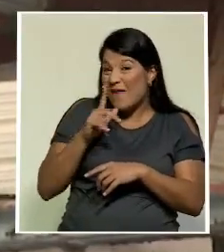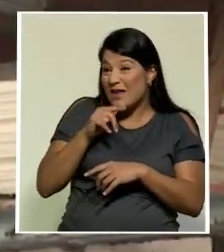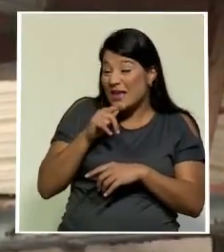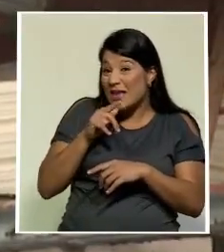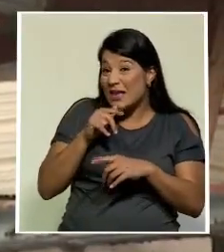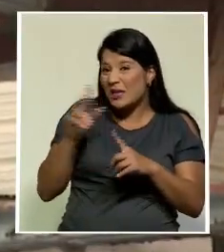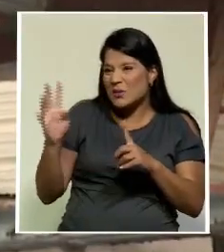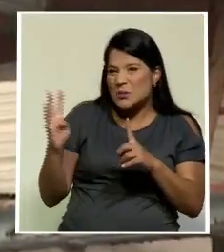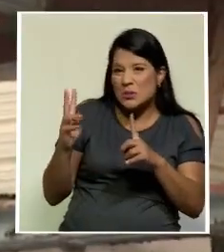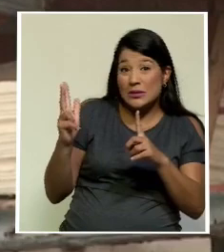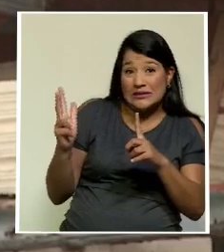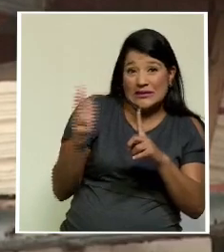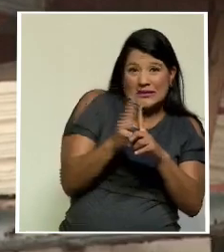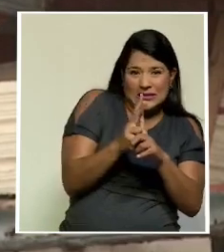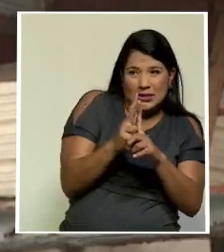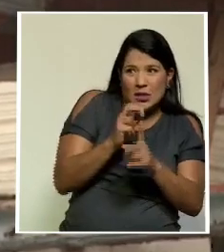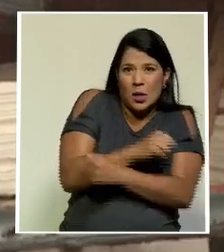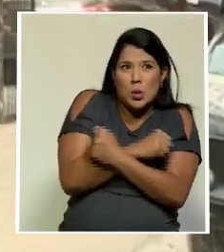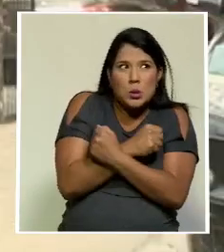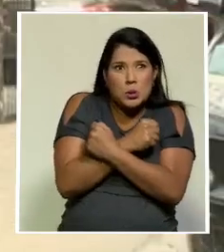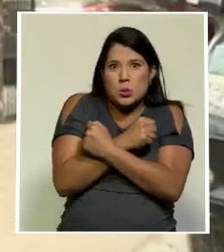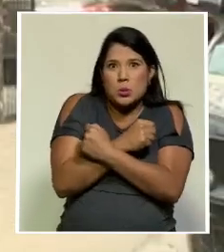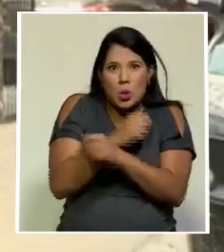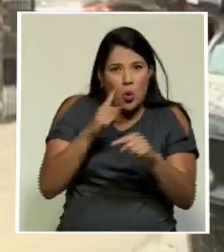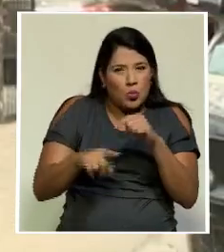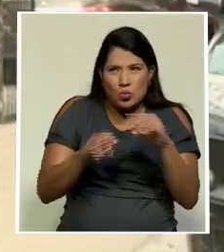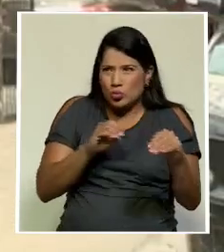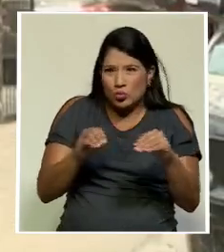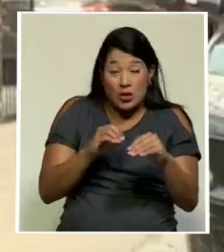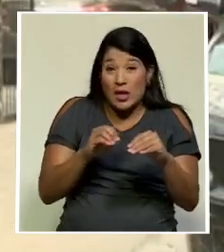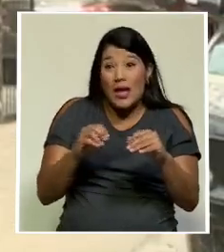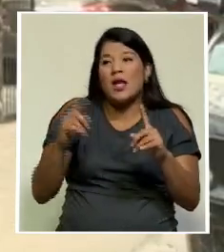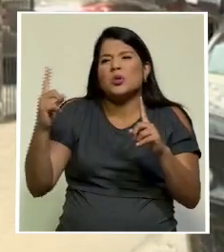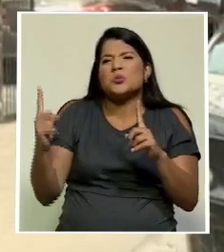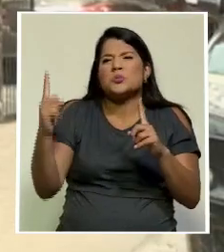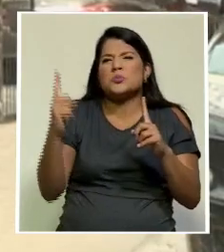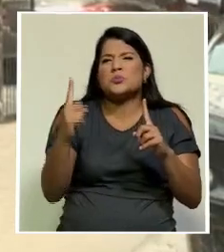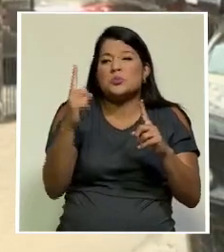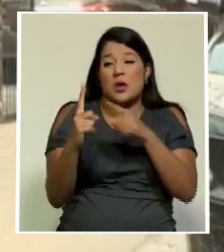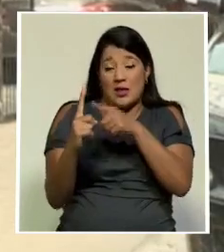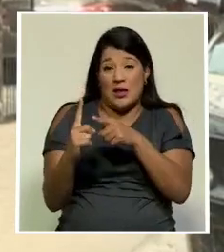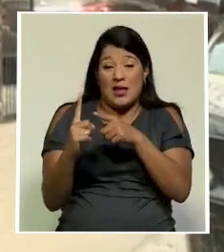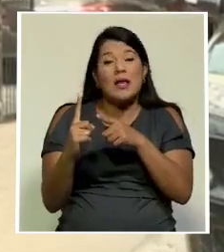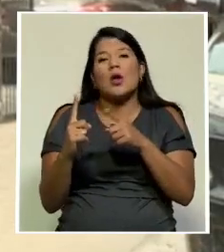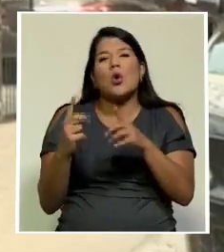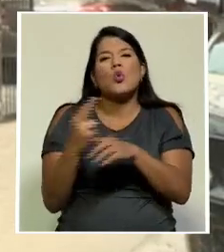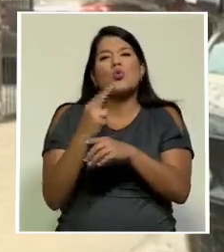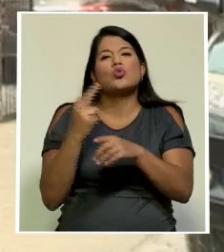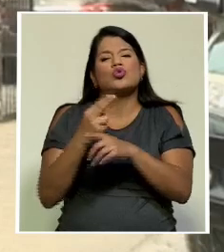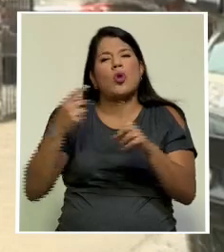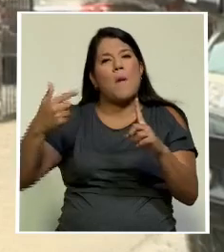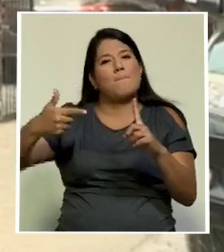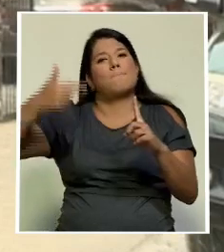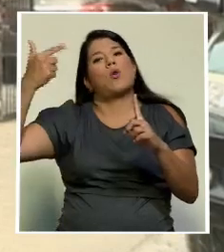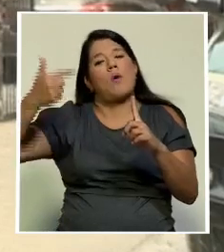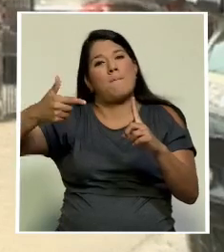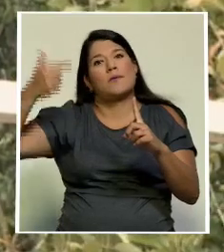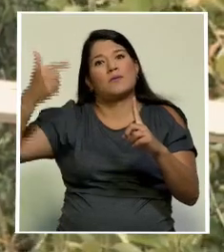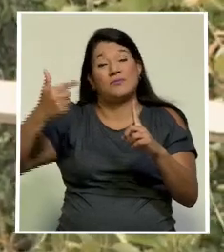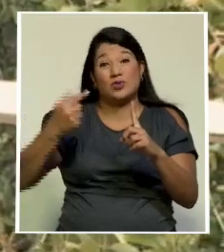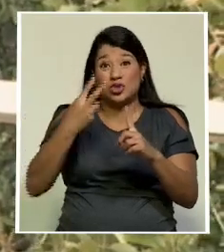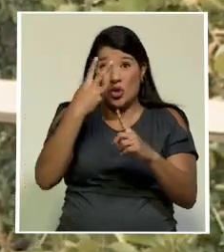Rivera y, aprovechando su estado de indefensión, Varela, un indígena de la etnia Uruca, utilizó un arma de fuego y disparó en 2 ocasiones